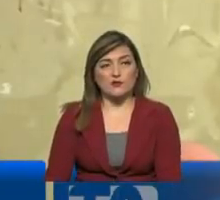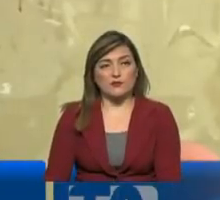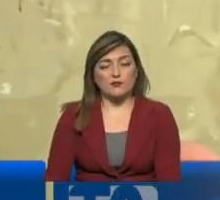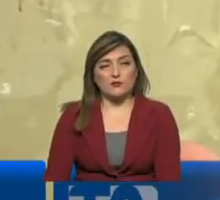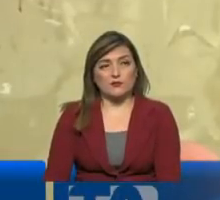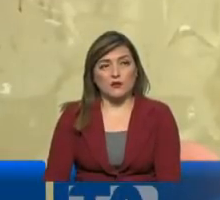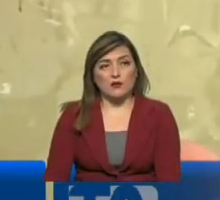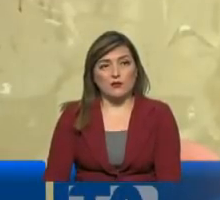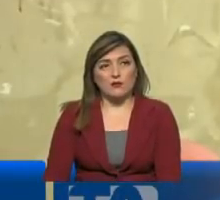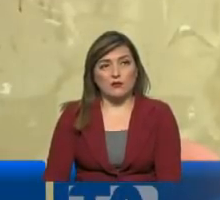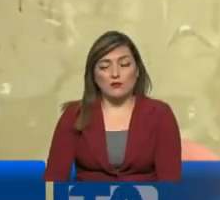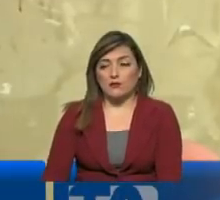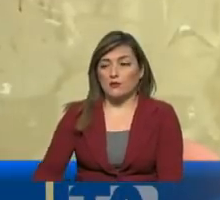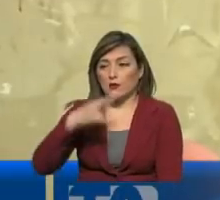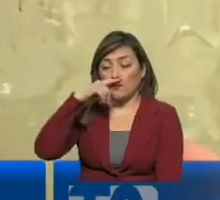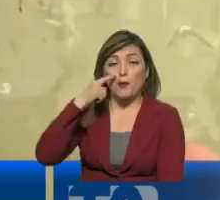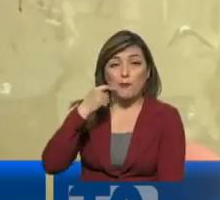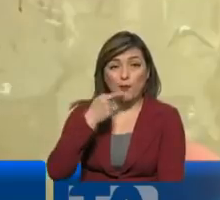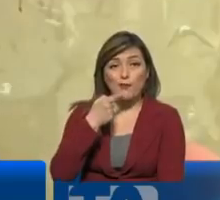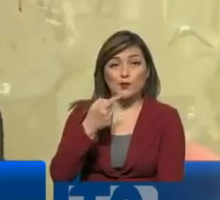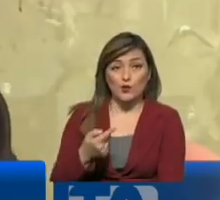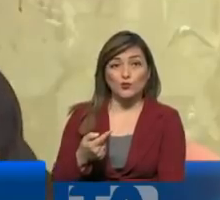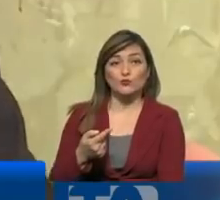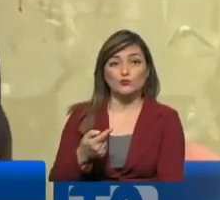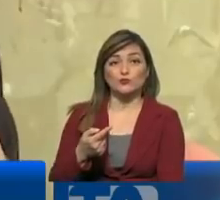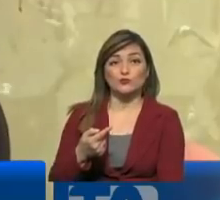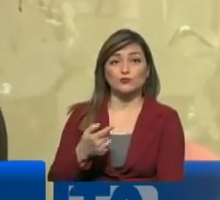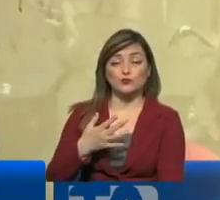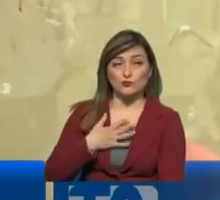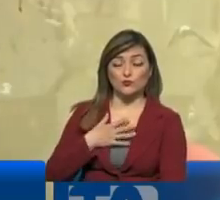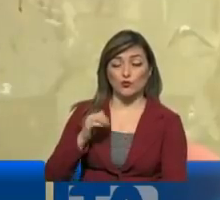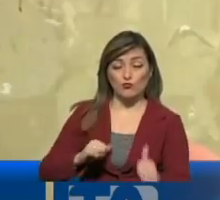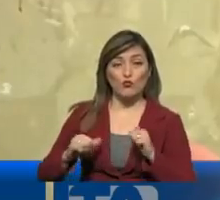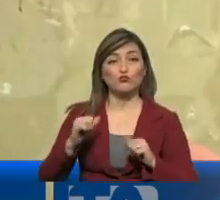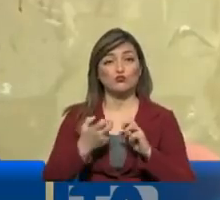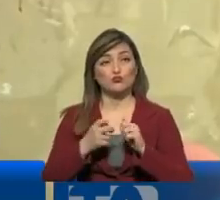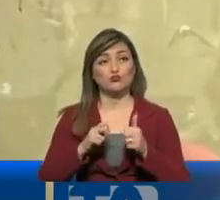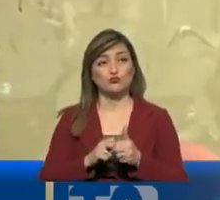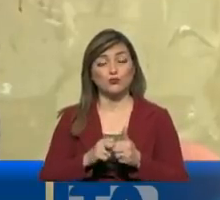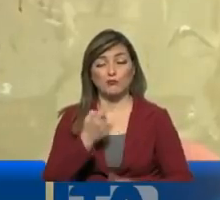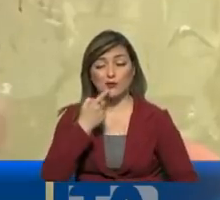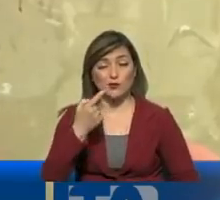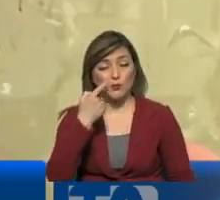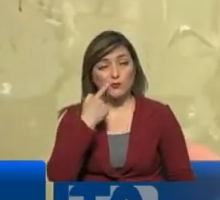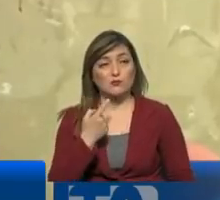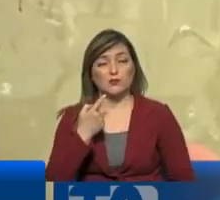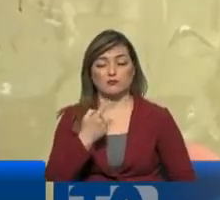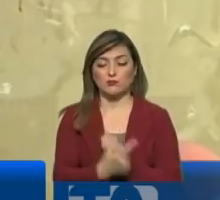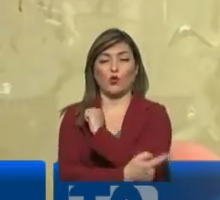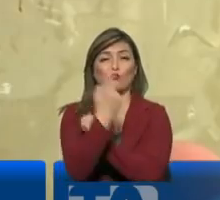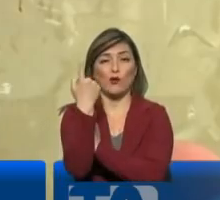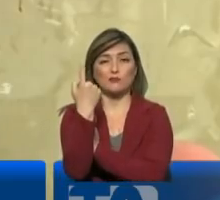dice, es que cuando mi papá me dijo que aparte de que yo estaba sufriendo cosas, me dijo que me va a